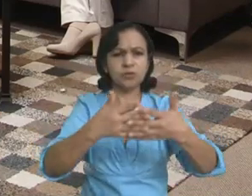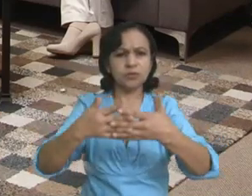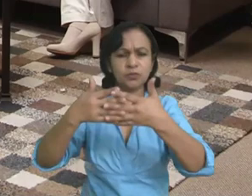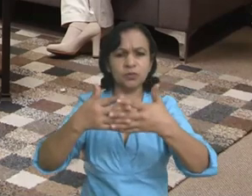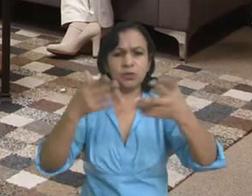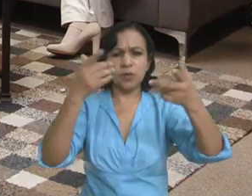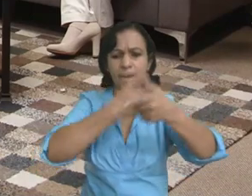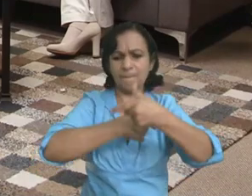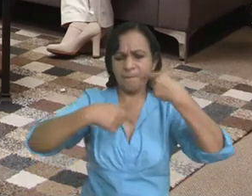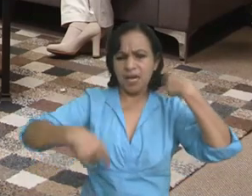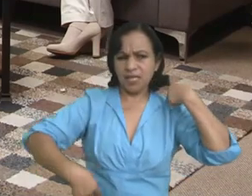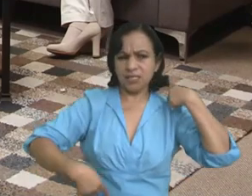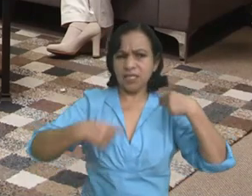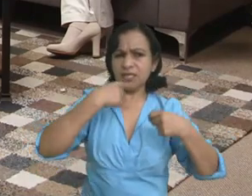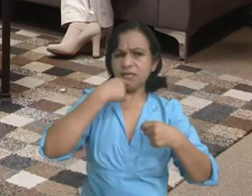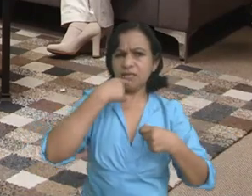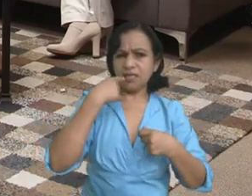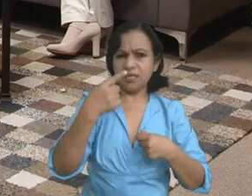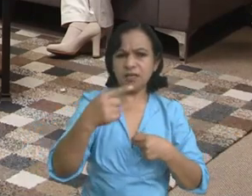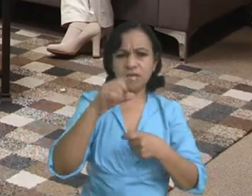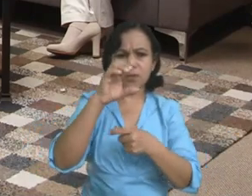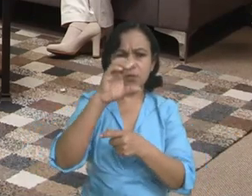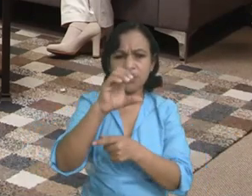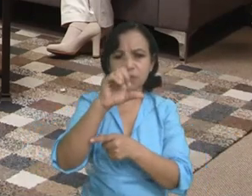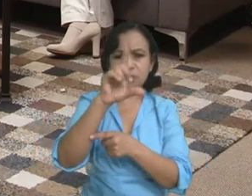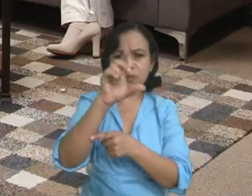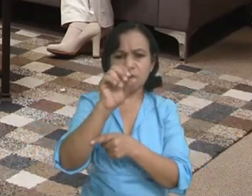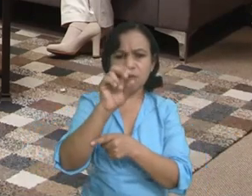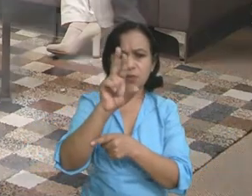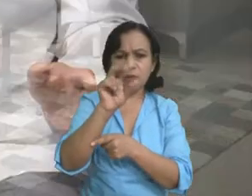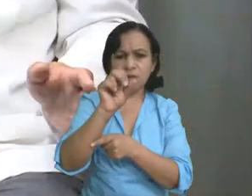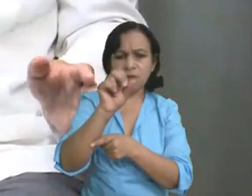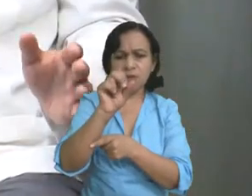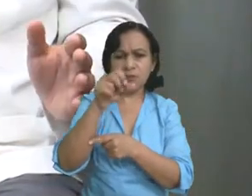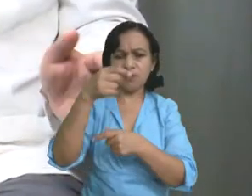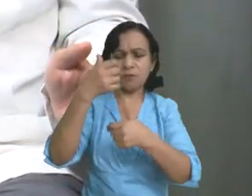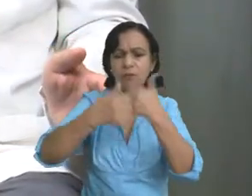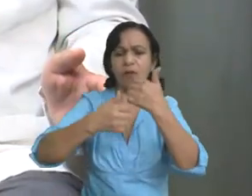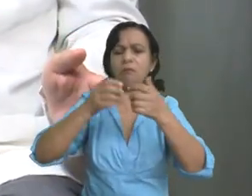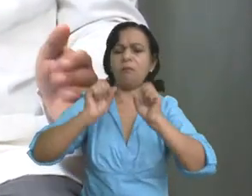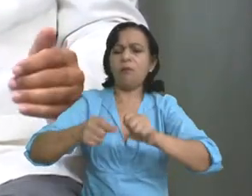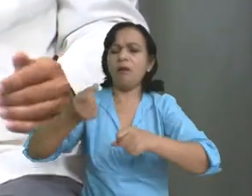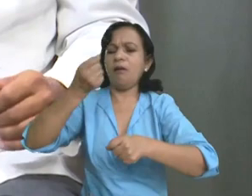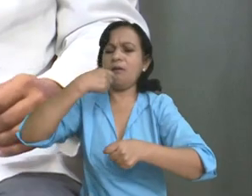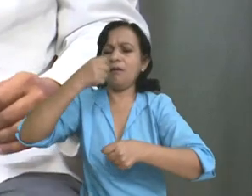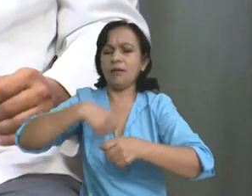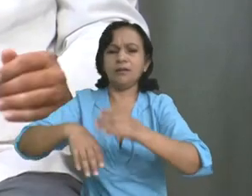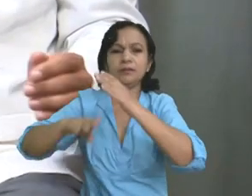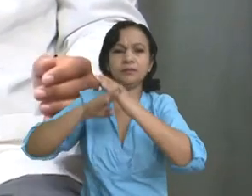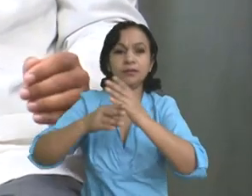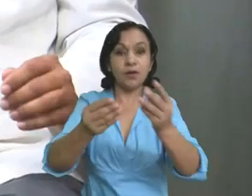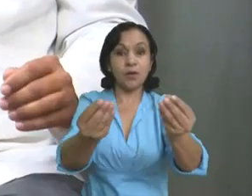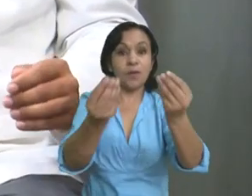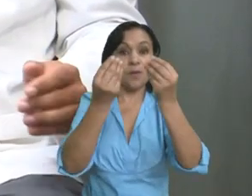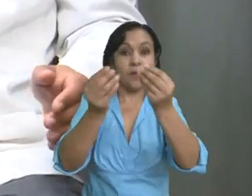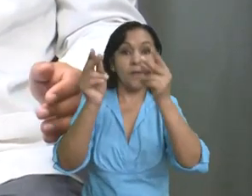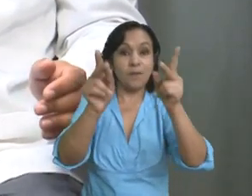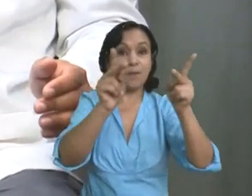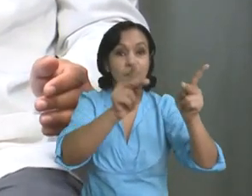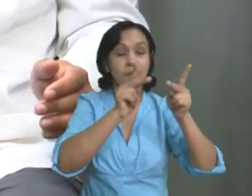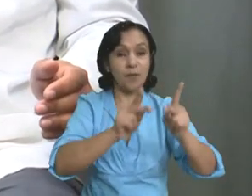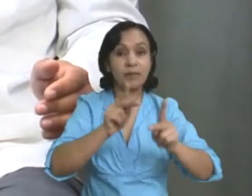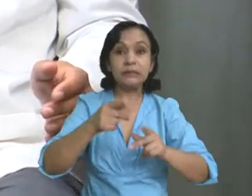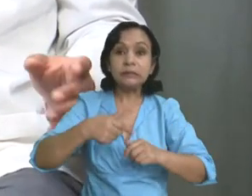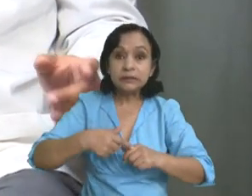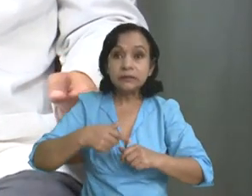del presidente Trump de que la cloroquina era la solución del problema. Muchos se tomaron muy en